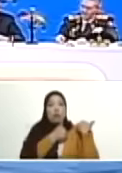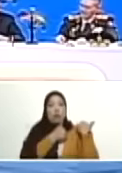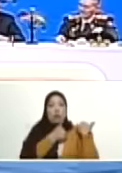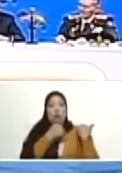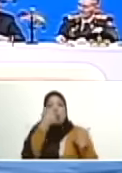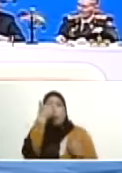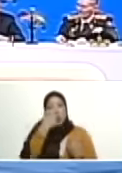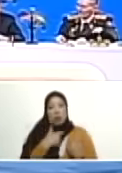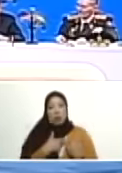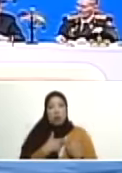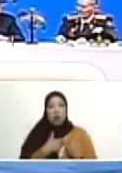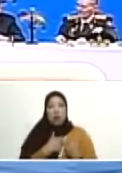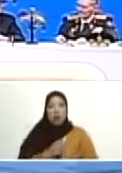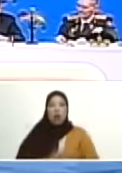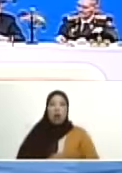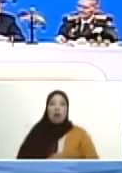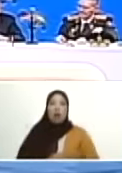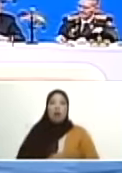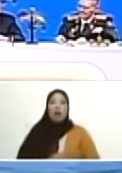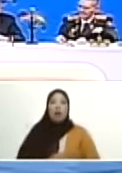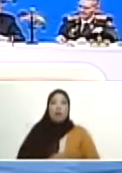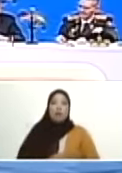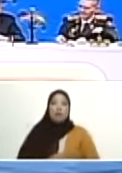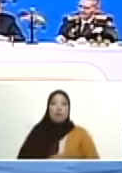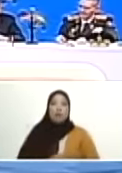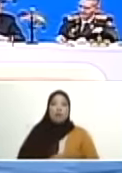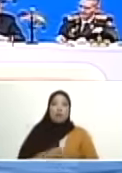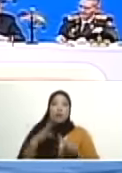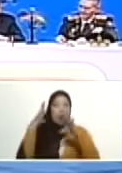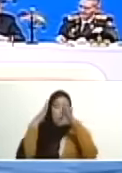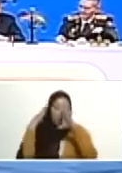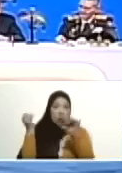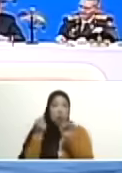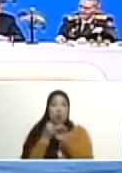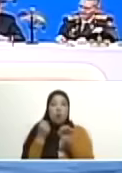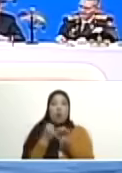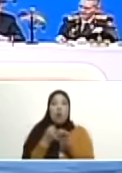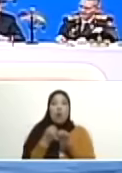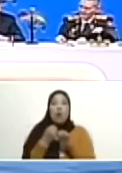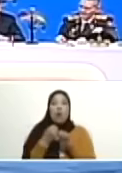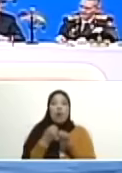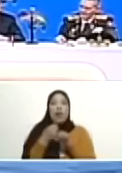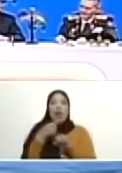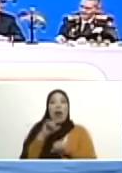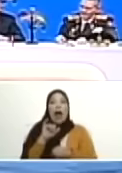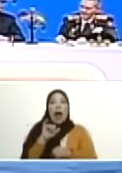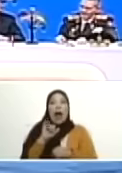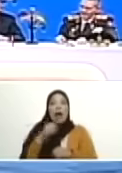personal a un diplomático noruego,